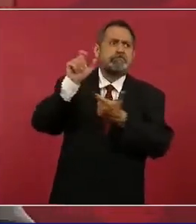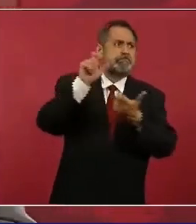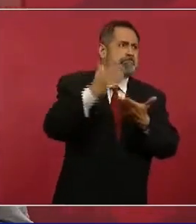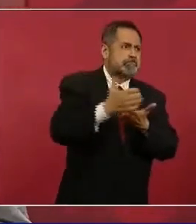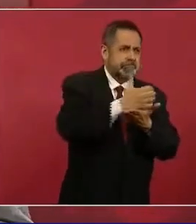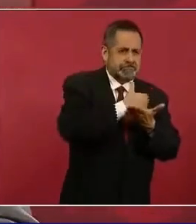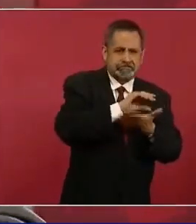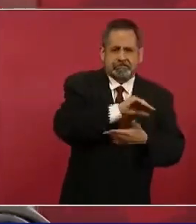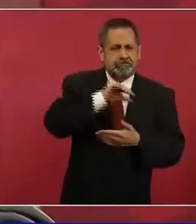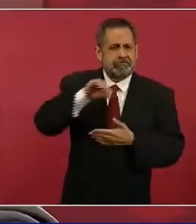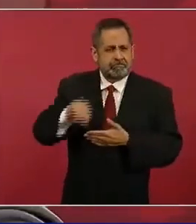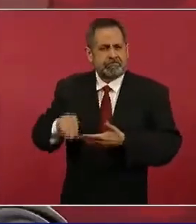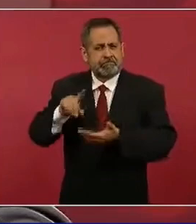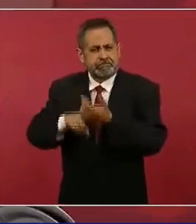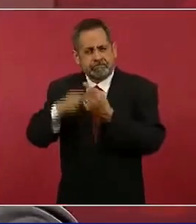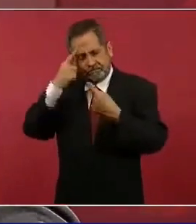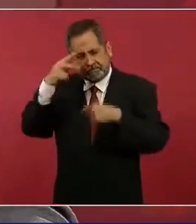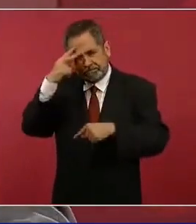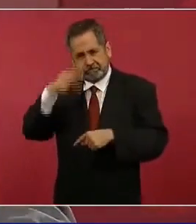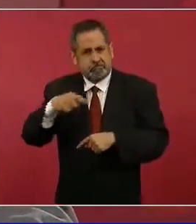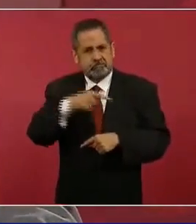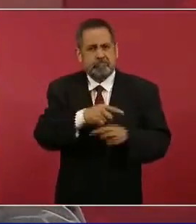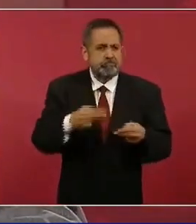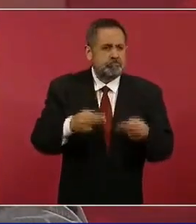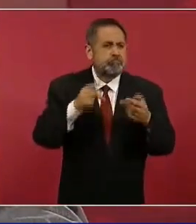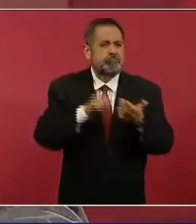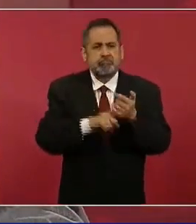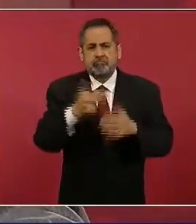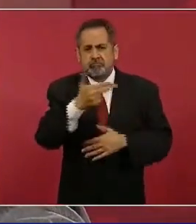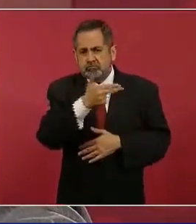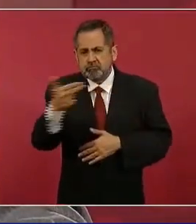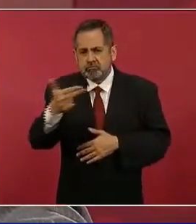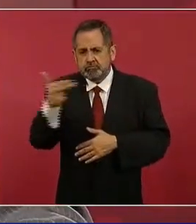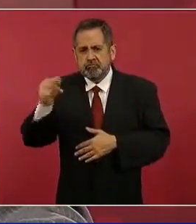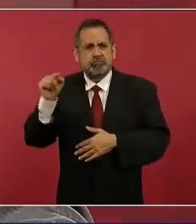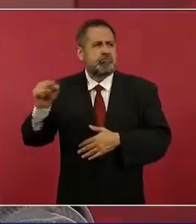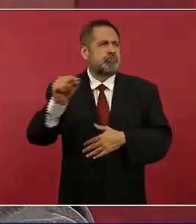aporta con sus hoteles,